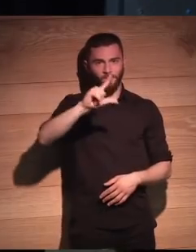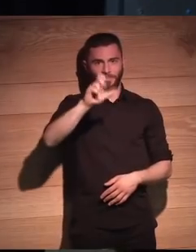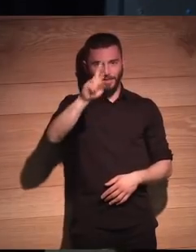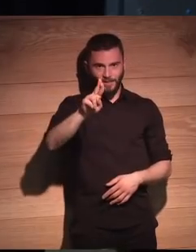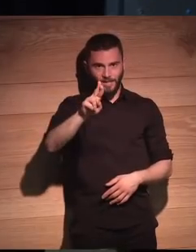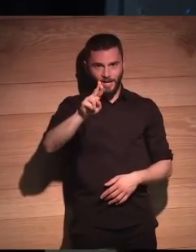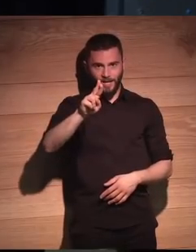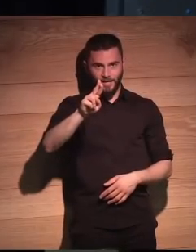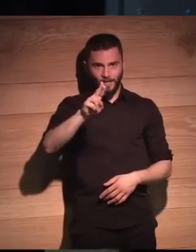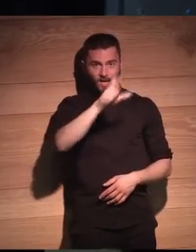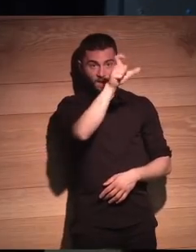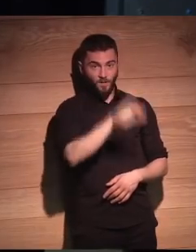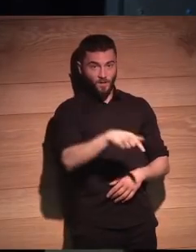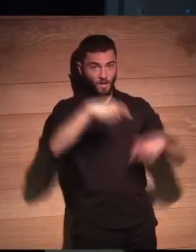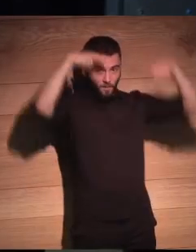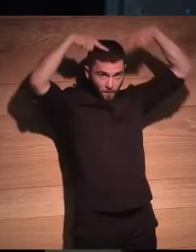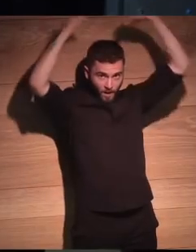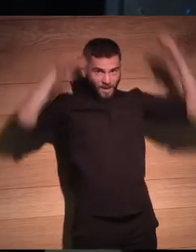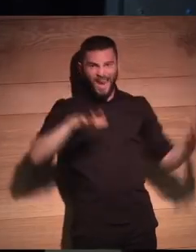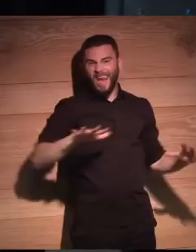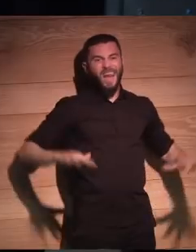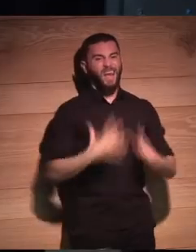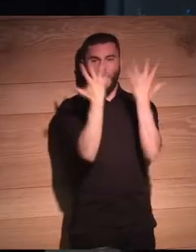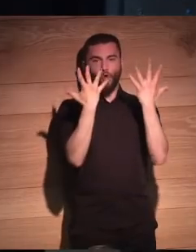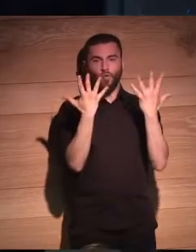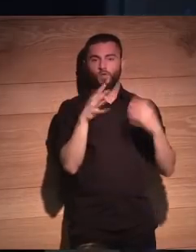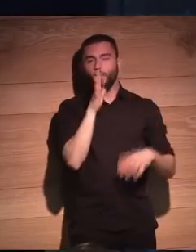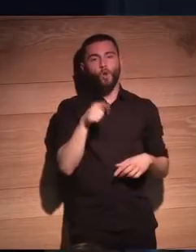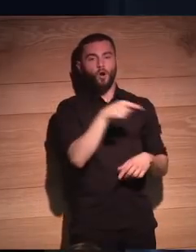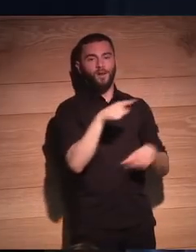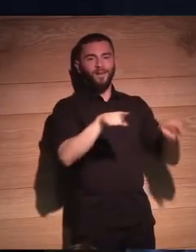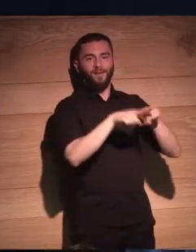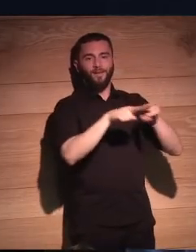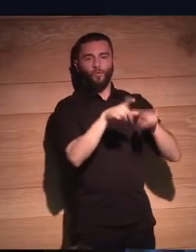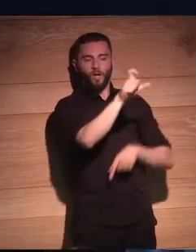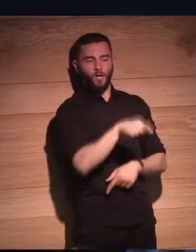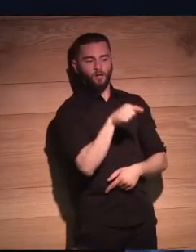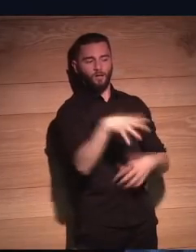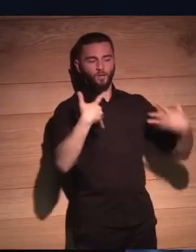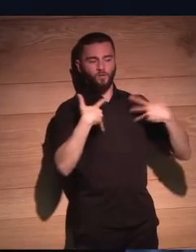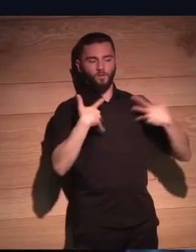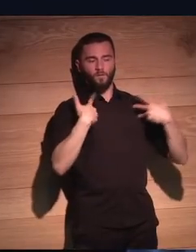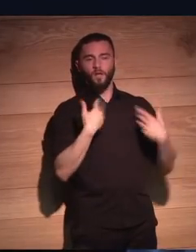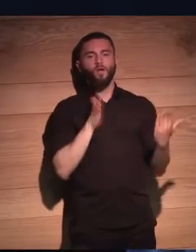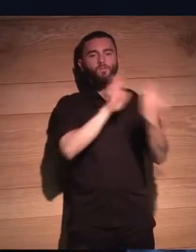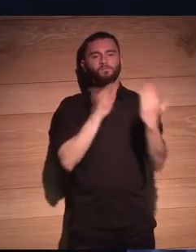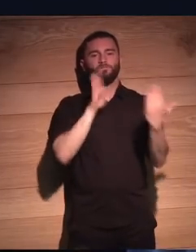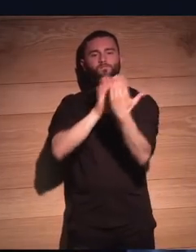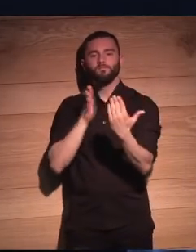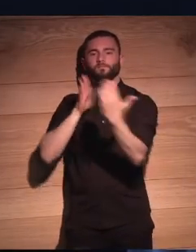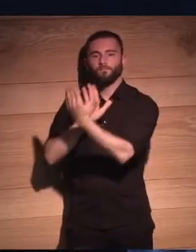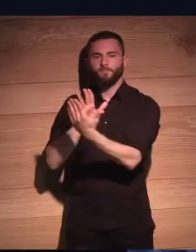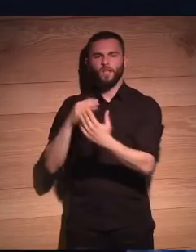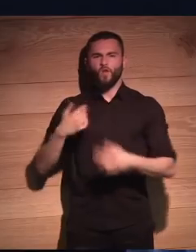el personaje, ¿Por qué lo revoluciona? porque lo convierte en una criatura sufriente, que tiene que enfrentarse a seres de